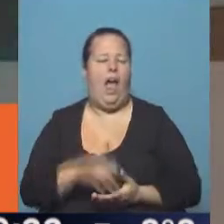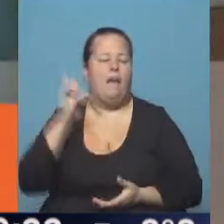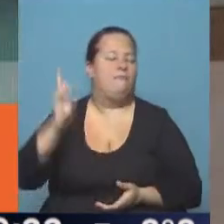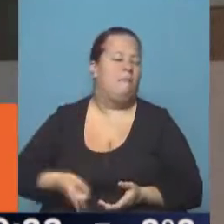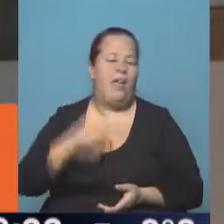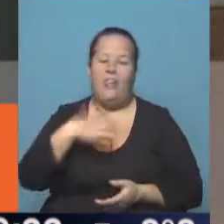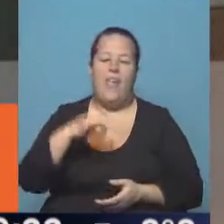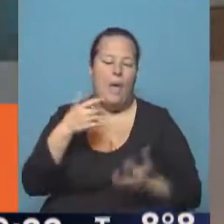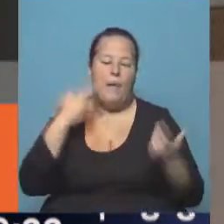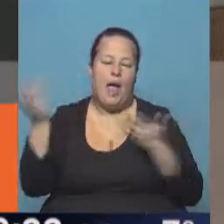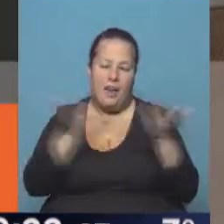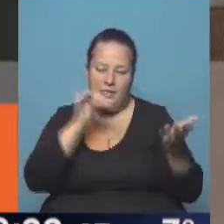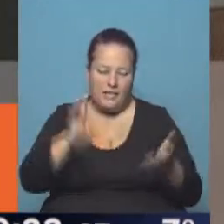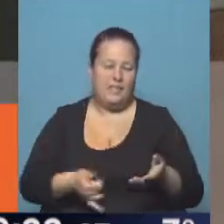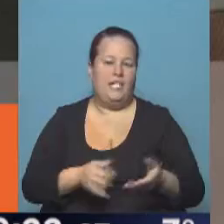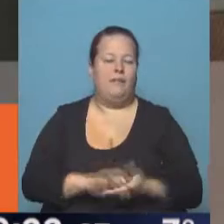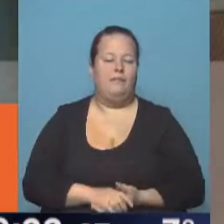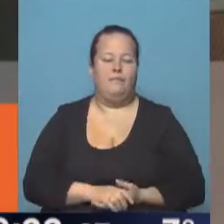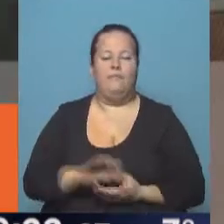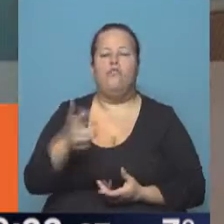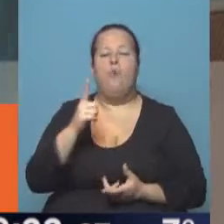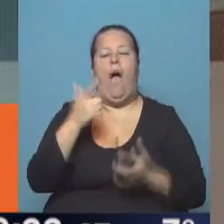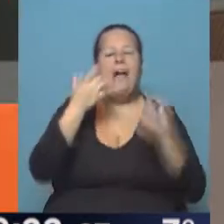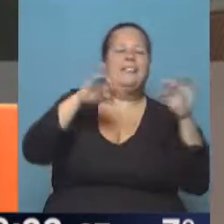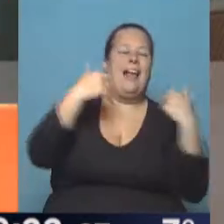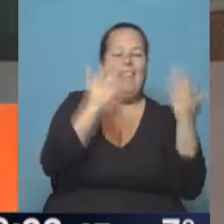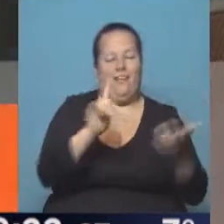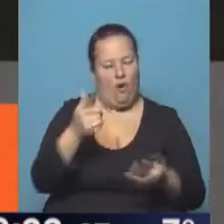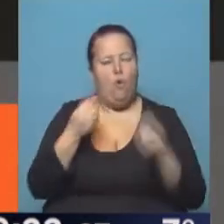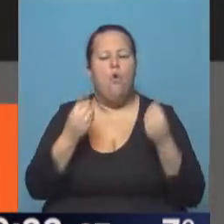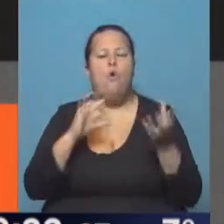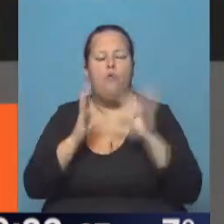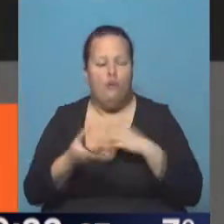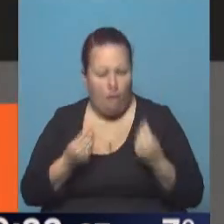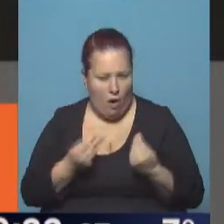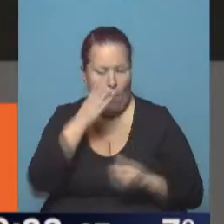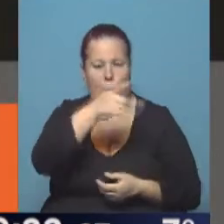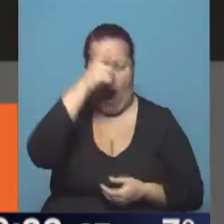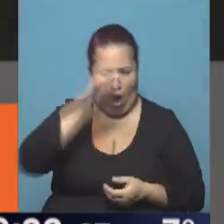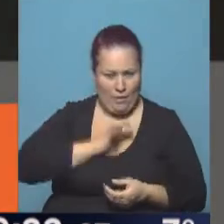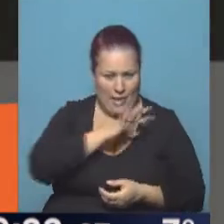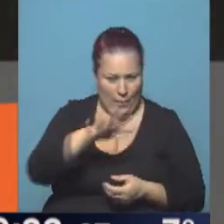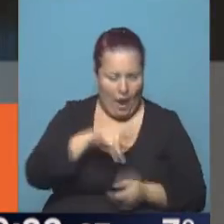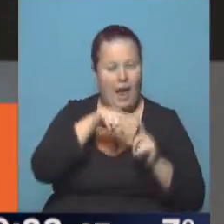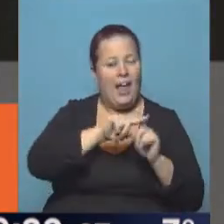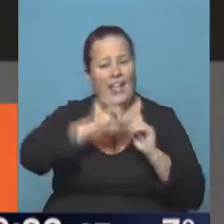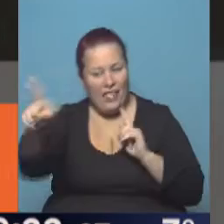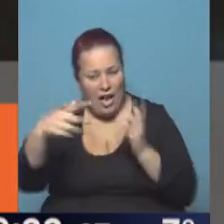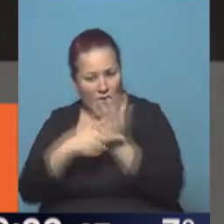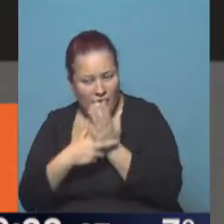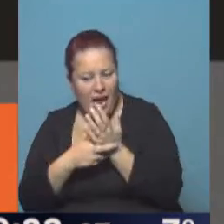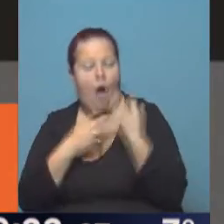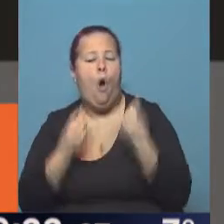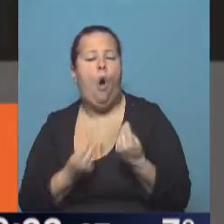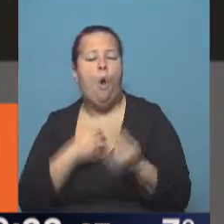de que deben recibirla y que no hay excepciones. Pero ¿cómo hacen? Llega a la comisaría del barrio y de ahí va directo a la fiscalía. ¿Y